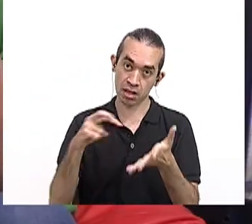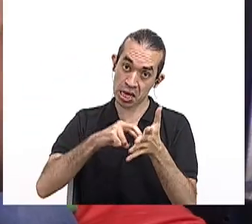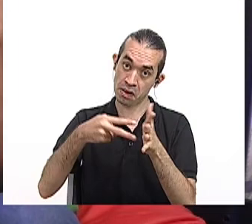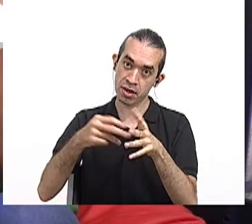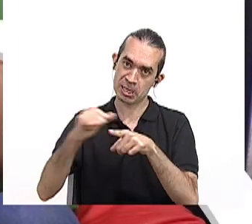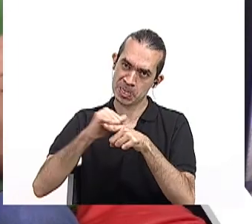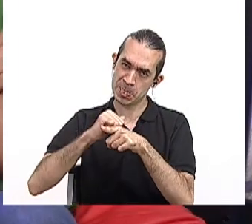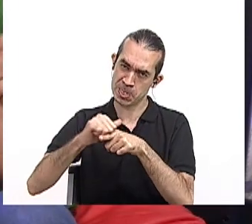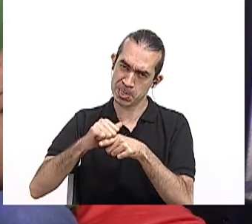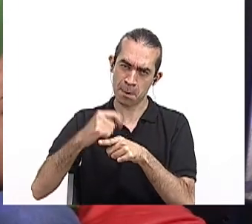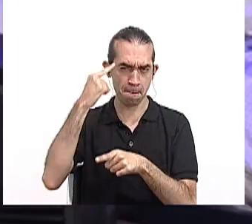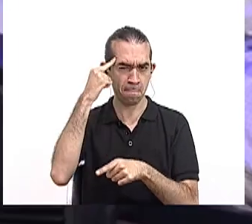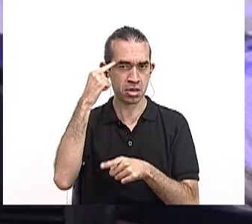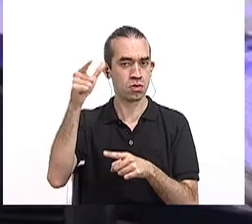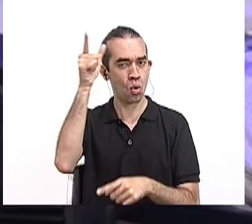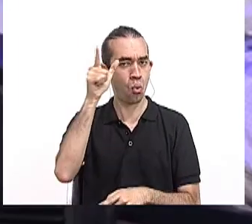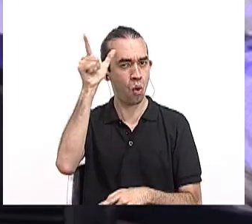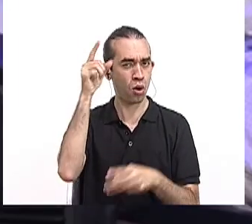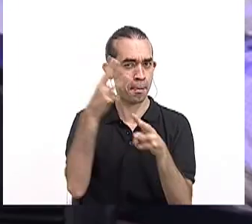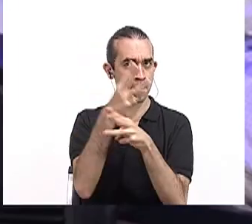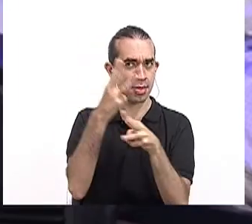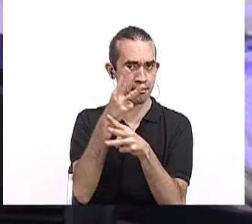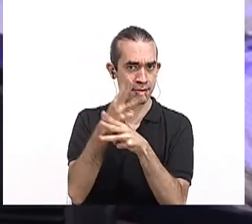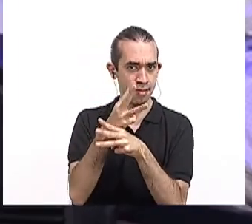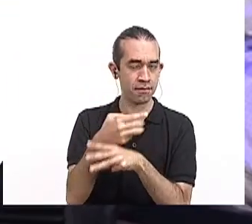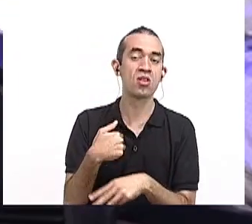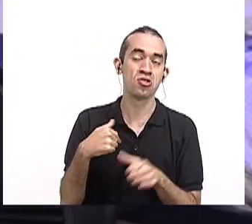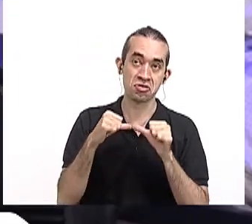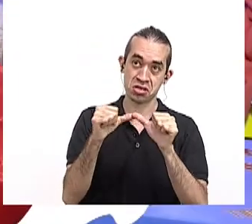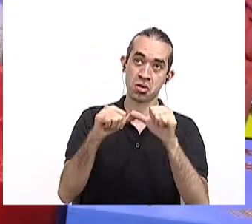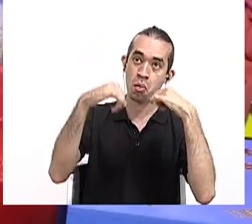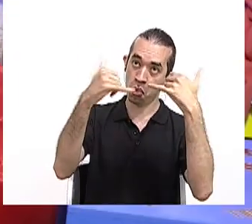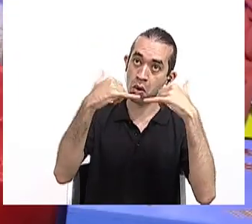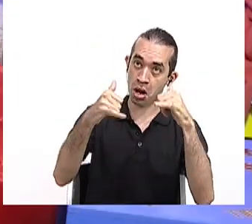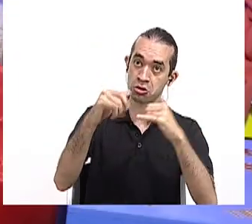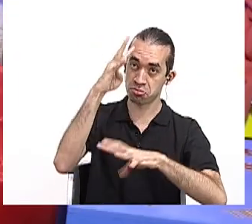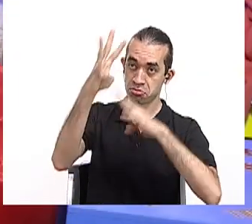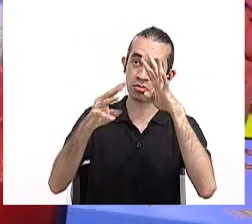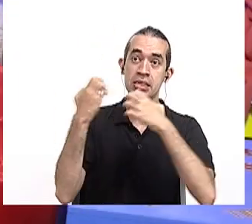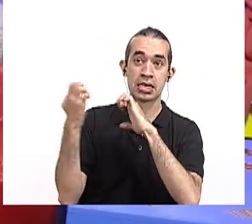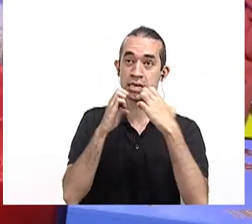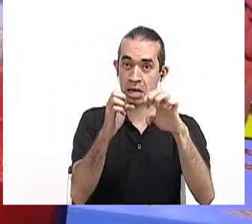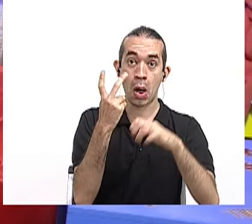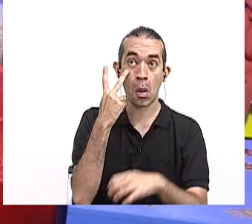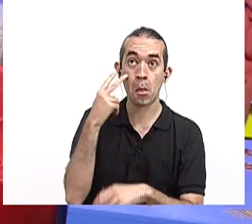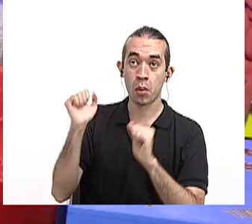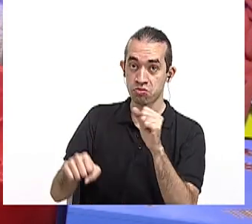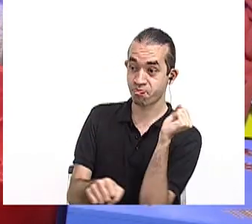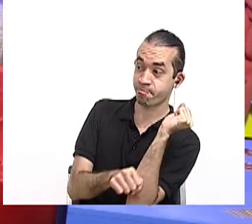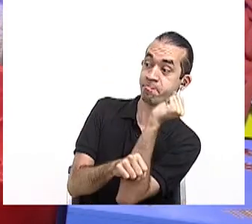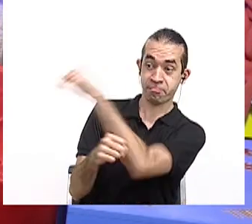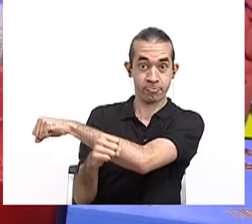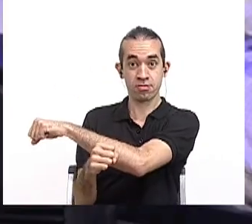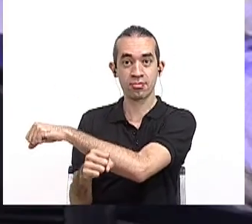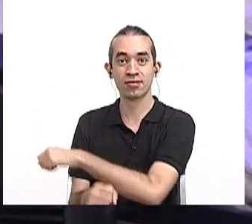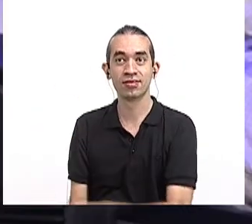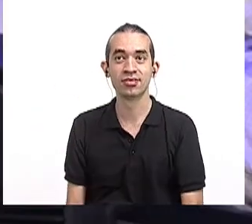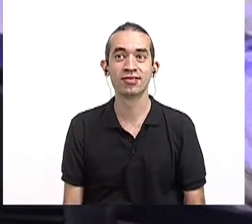pensamiento lógico matemático. Bueno, yo voy a seguir aquí jugando y creando estrategias para ver si le puedo ganar la próxima